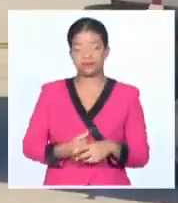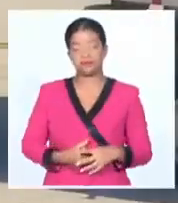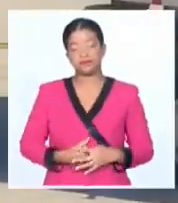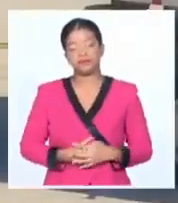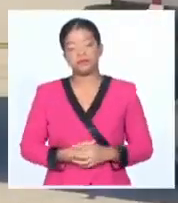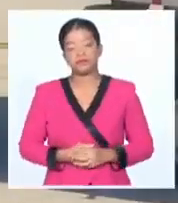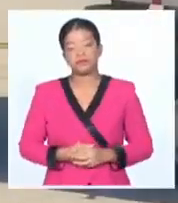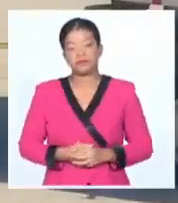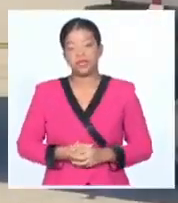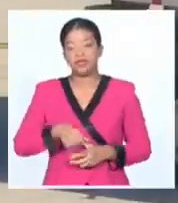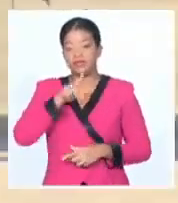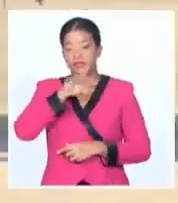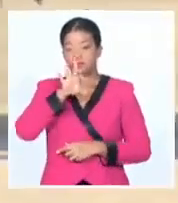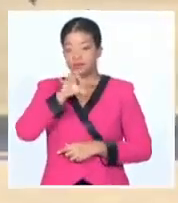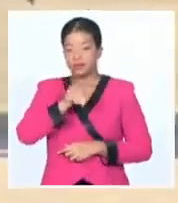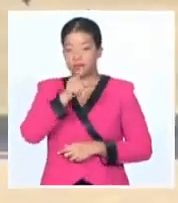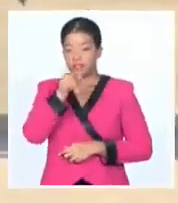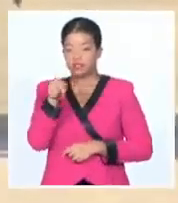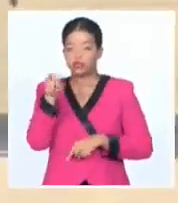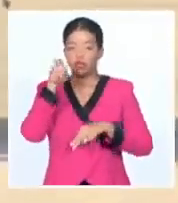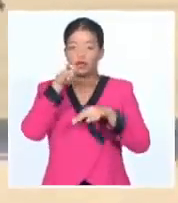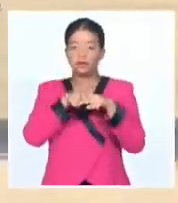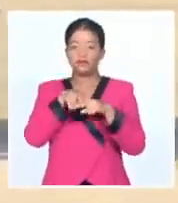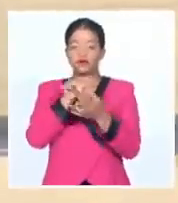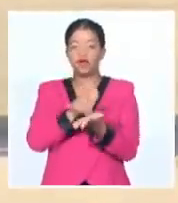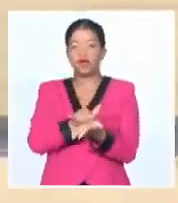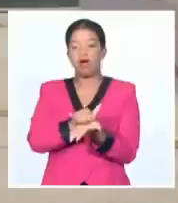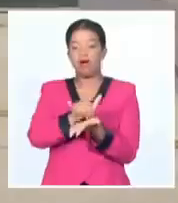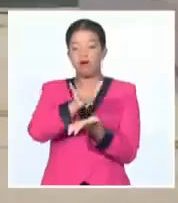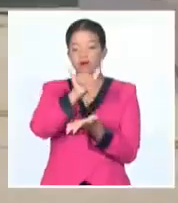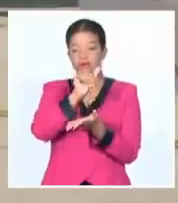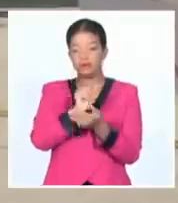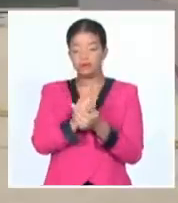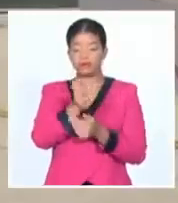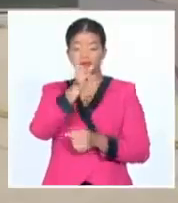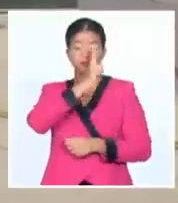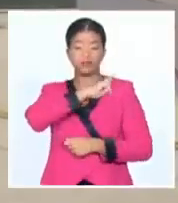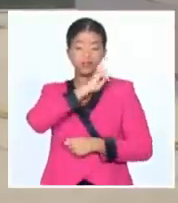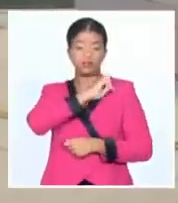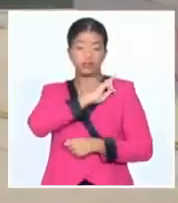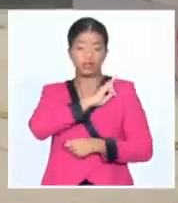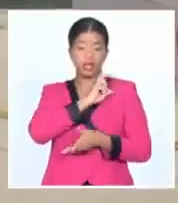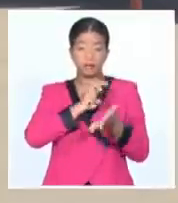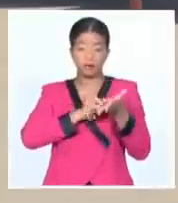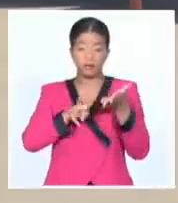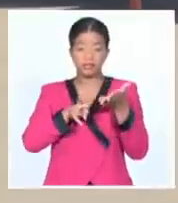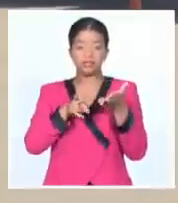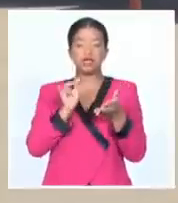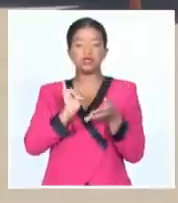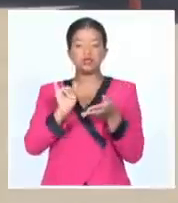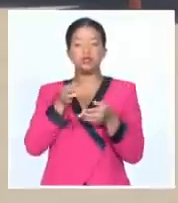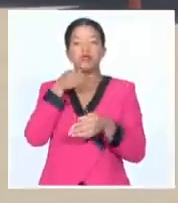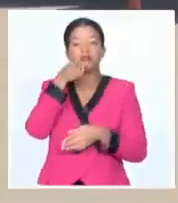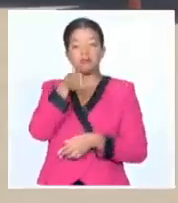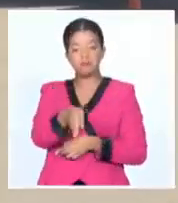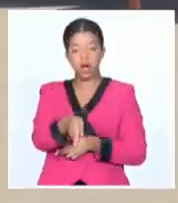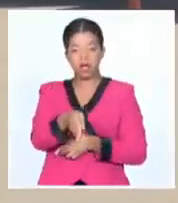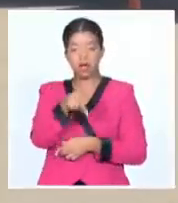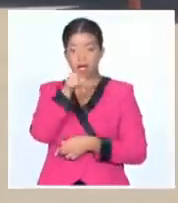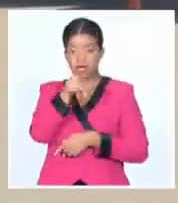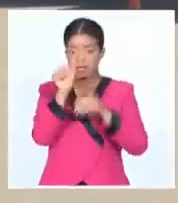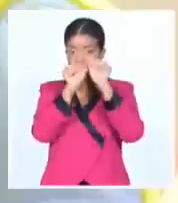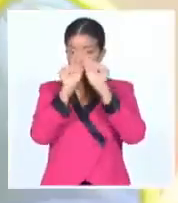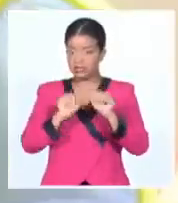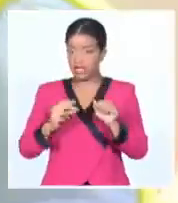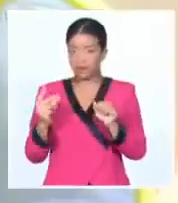180 pasajeros iban a bordo de esta aeronave. Las máximas autoridades del territorio se personaron en el lugar donde se activó todo el sistema